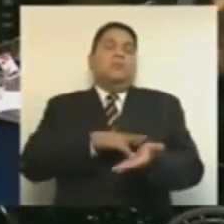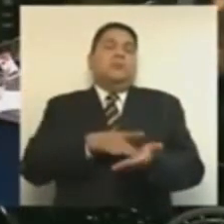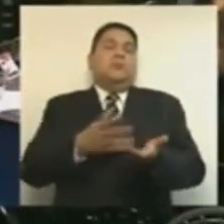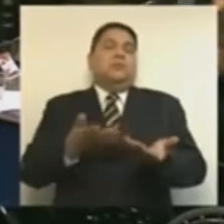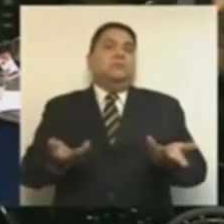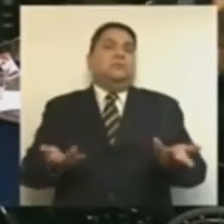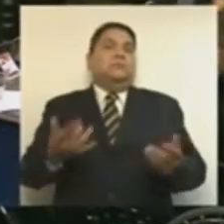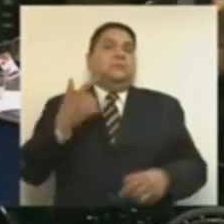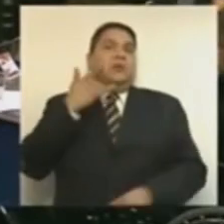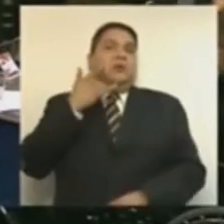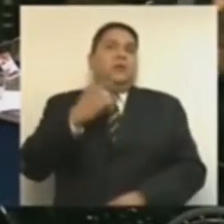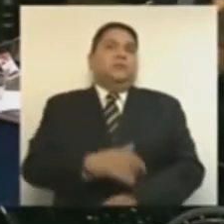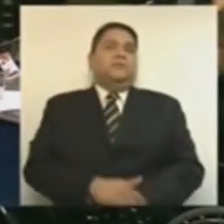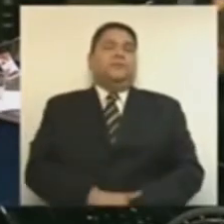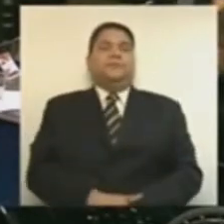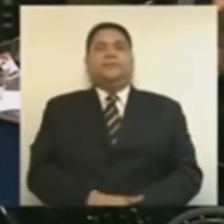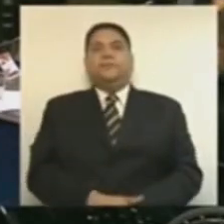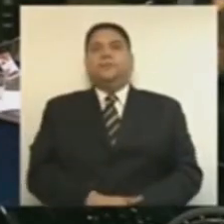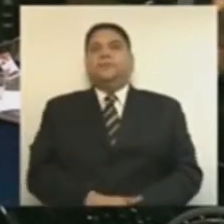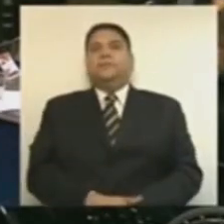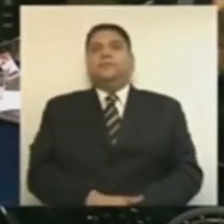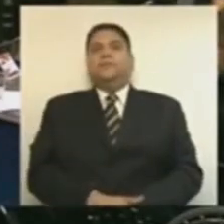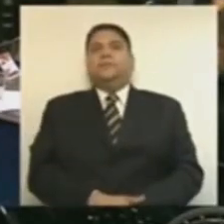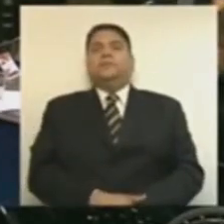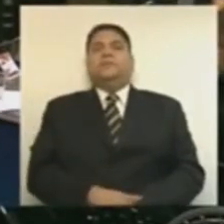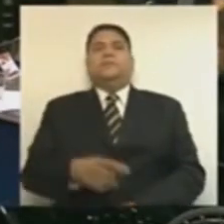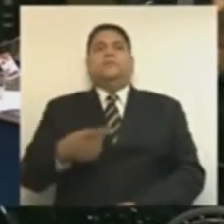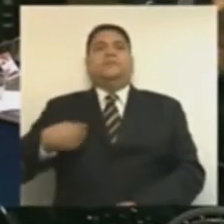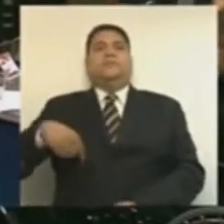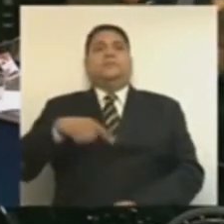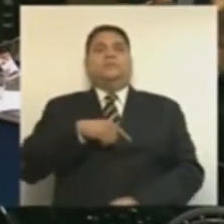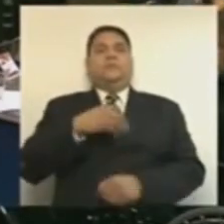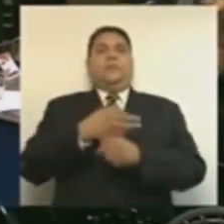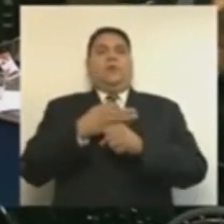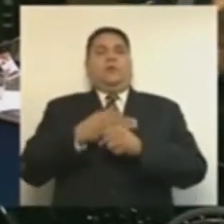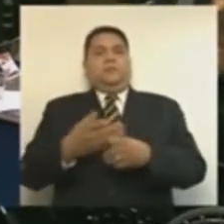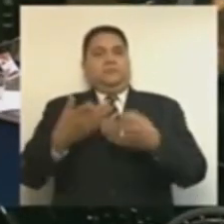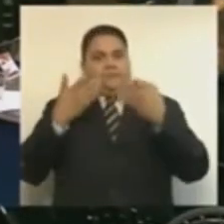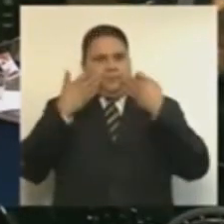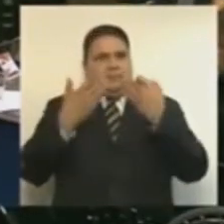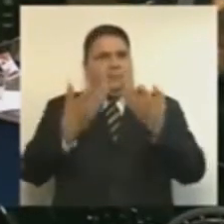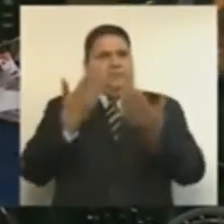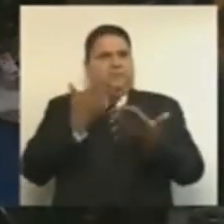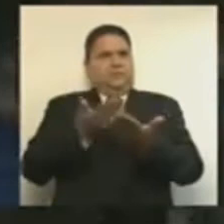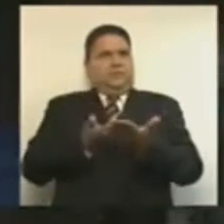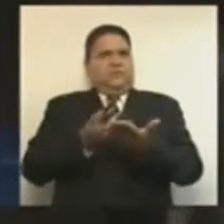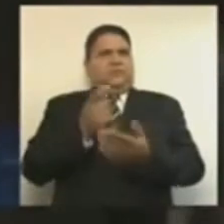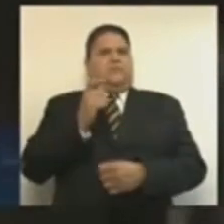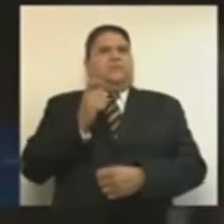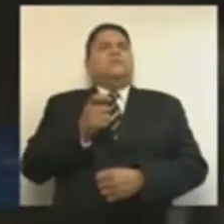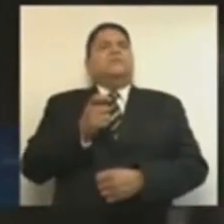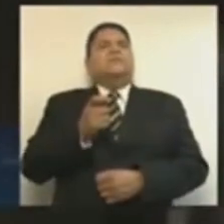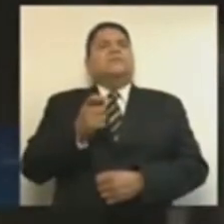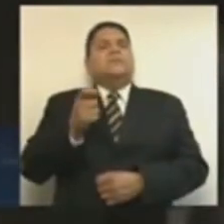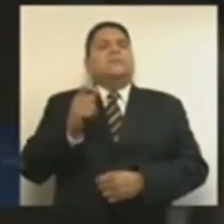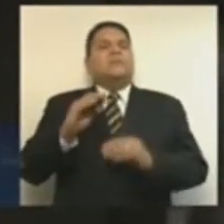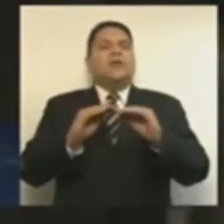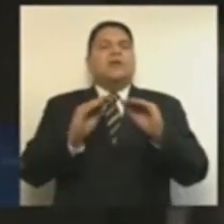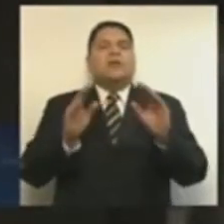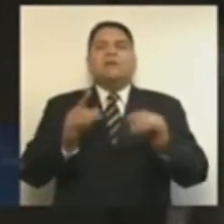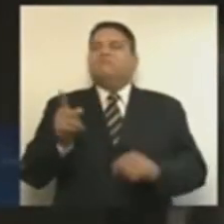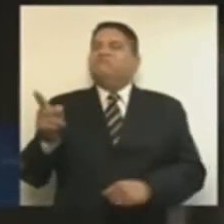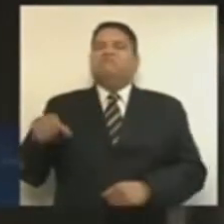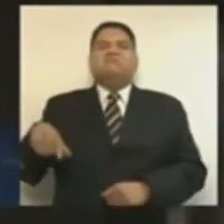Me parece que lo que hoy estamos atestiguando es la desgracia de un